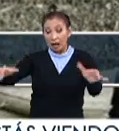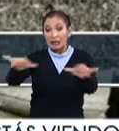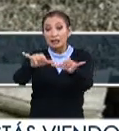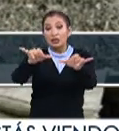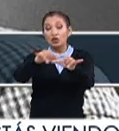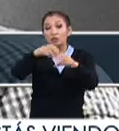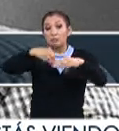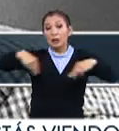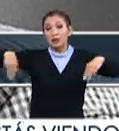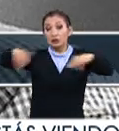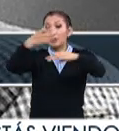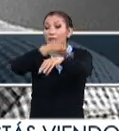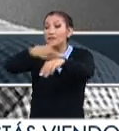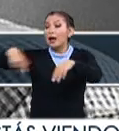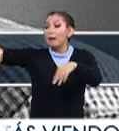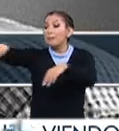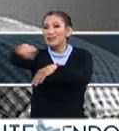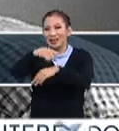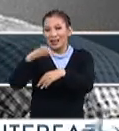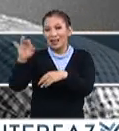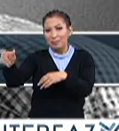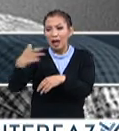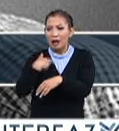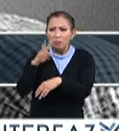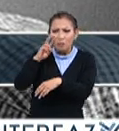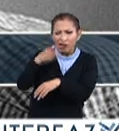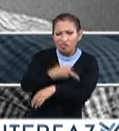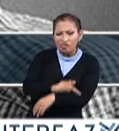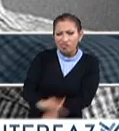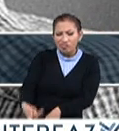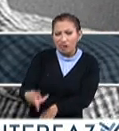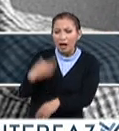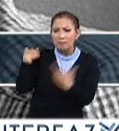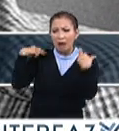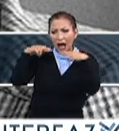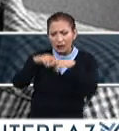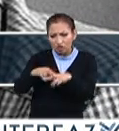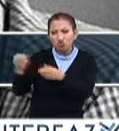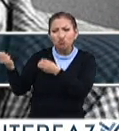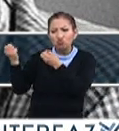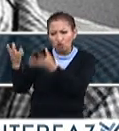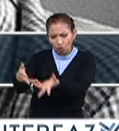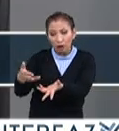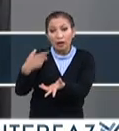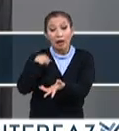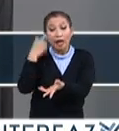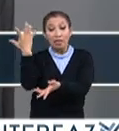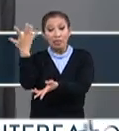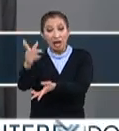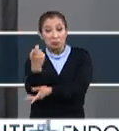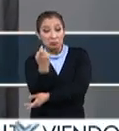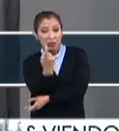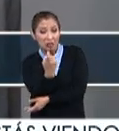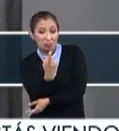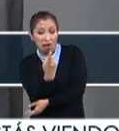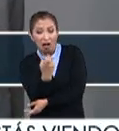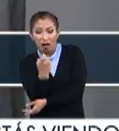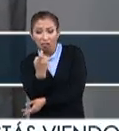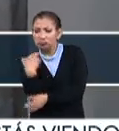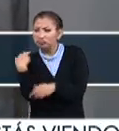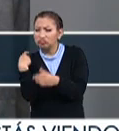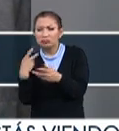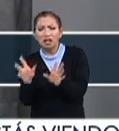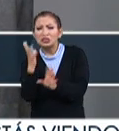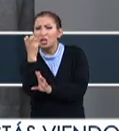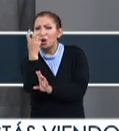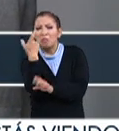500 metros cuadrados para familias de la gente más fregada. Maestros también, si cuestan 10 pesos, pon tú, se las